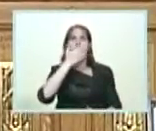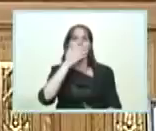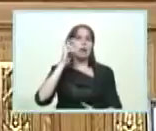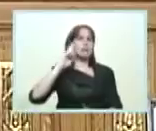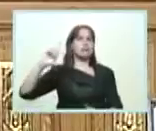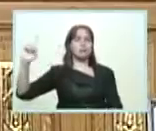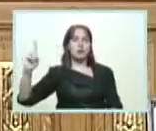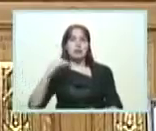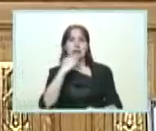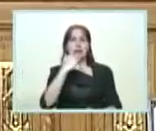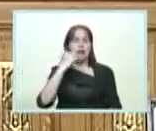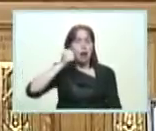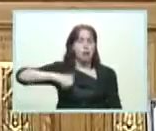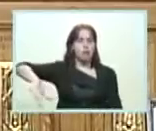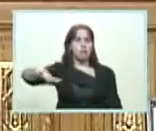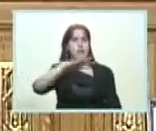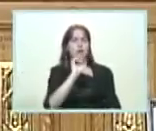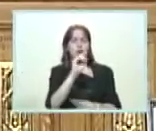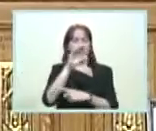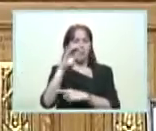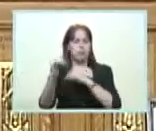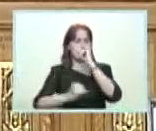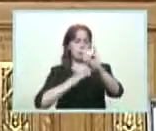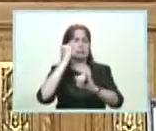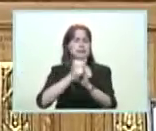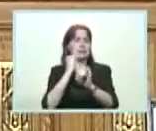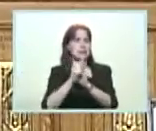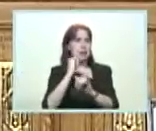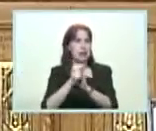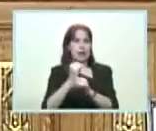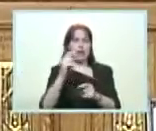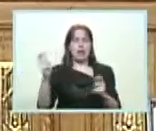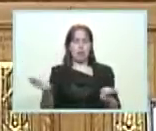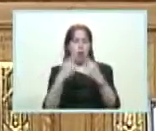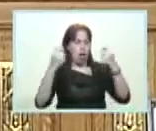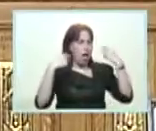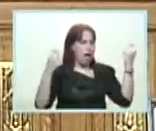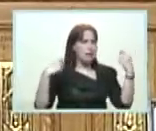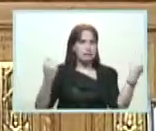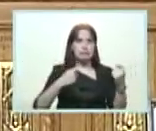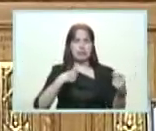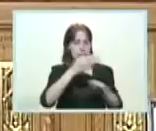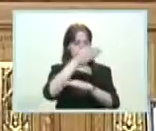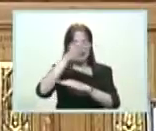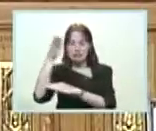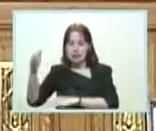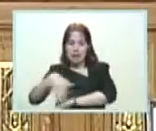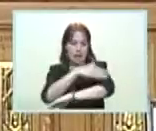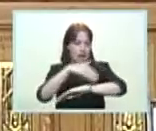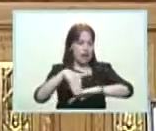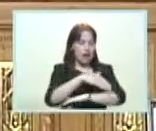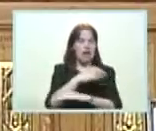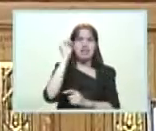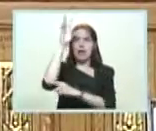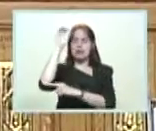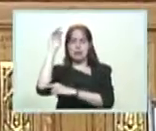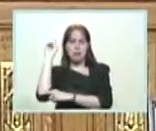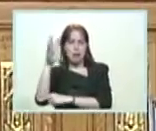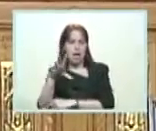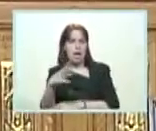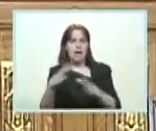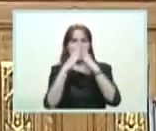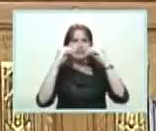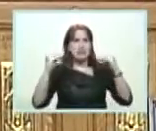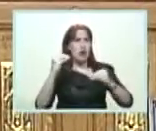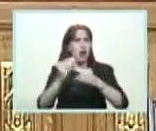cada comunidad, por redes sociales, con un volante, recorriendo las calles, haciendo asamblea,